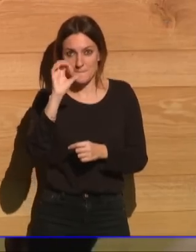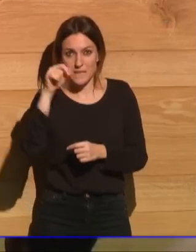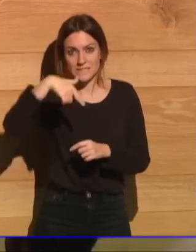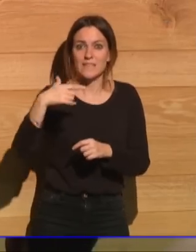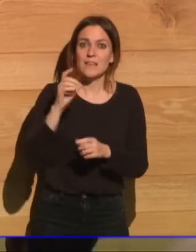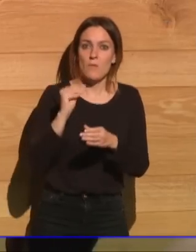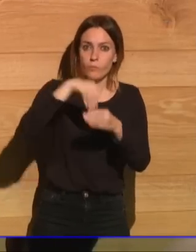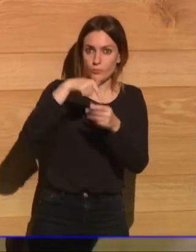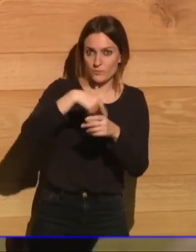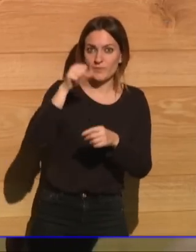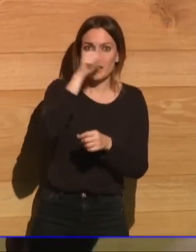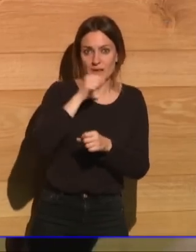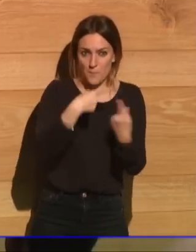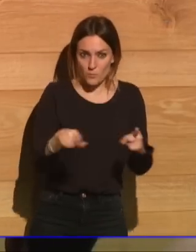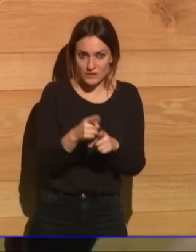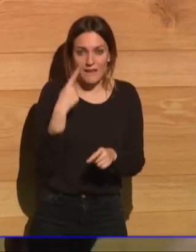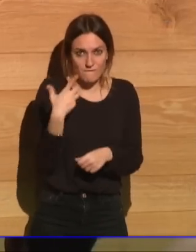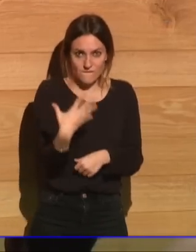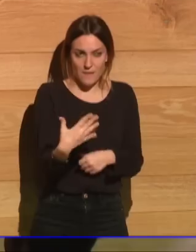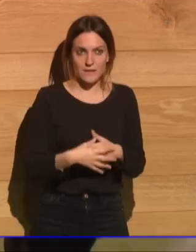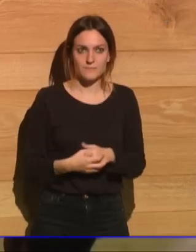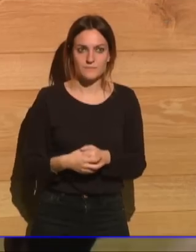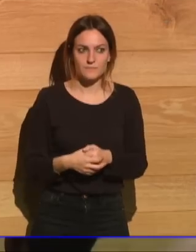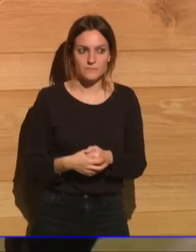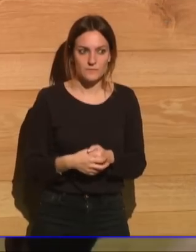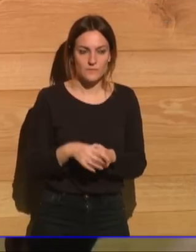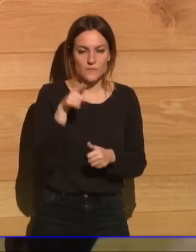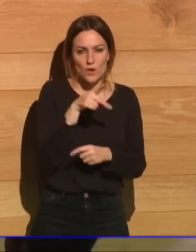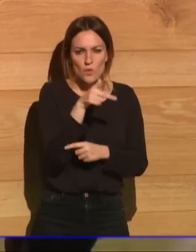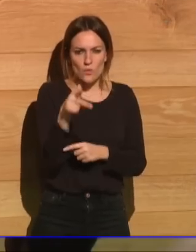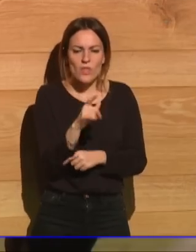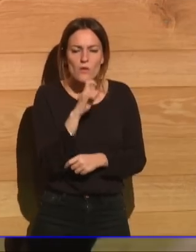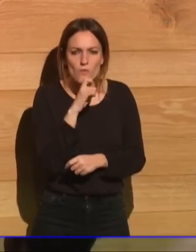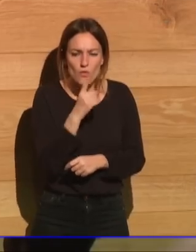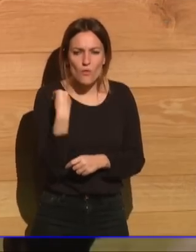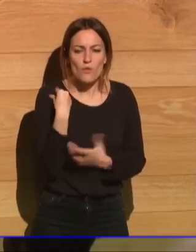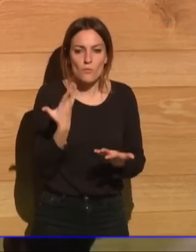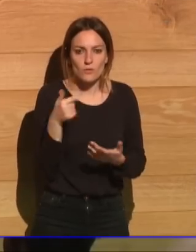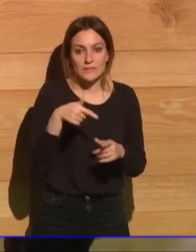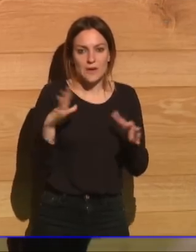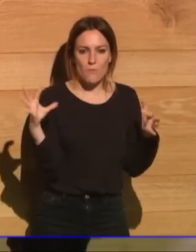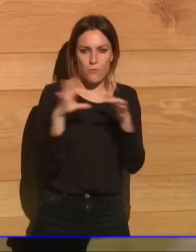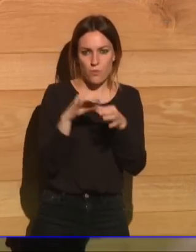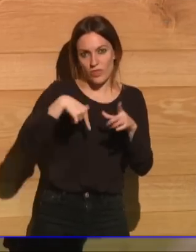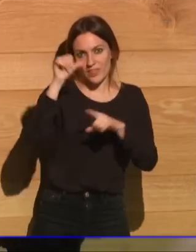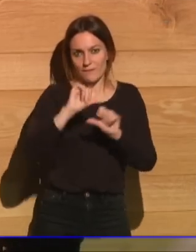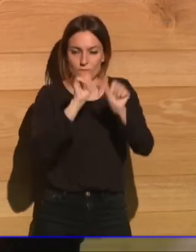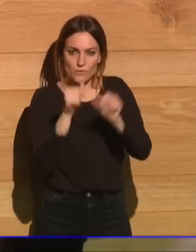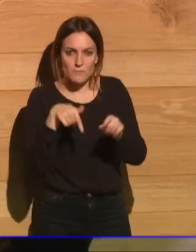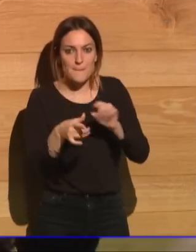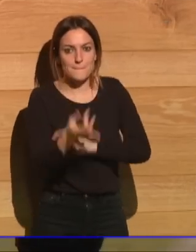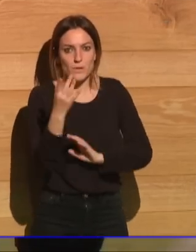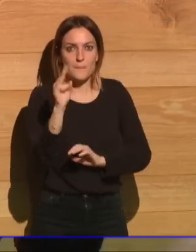de Pero Fama. Javi, cuando dices cómo se rueda eso, claro, Sí. eso tiene mucho que ver con el cine de Parker. Porque si eso fuera un musical